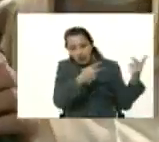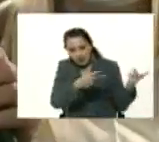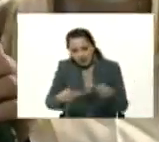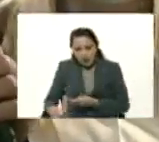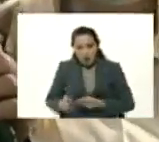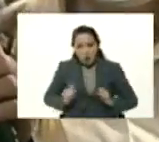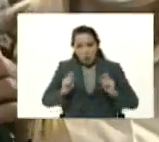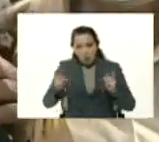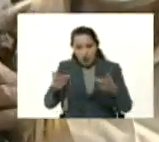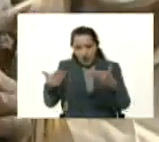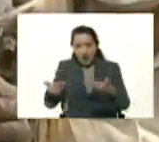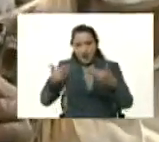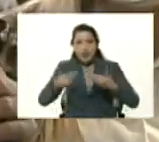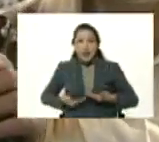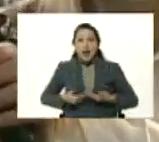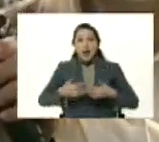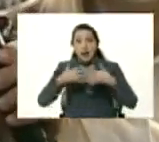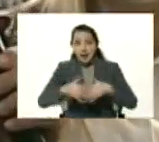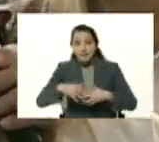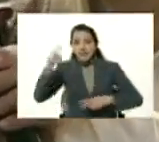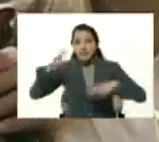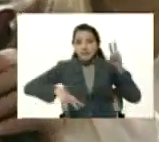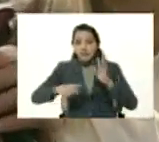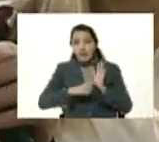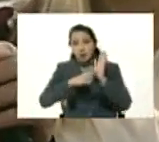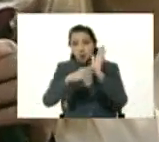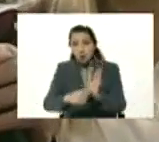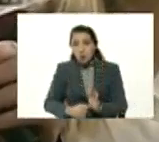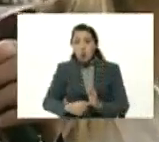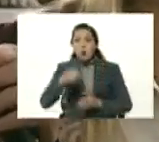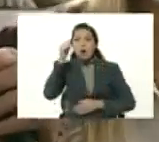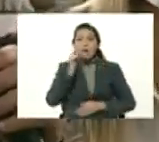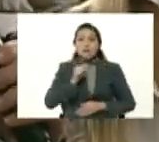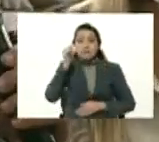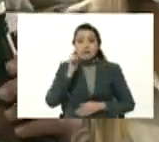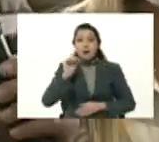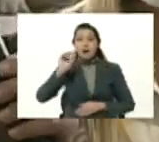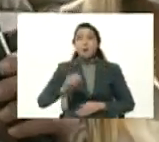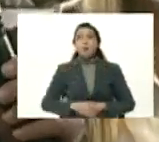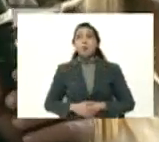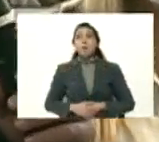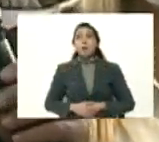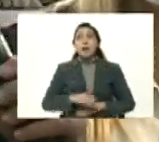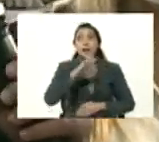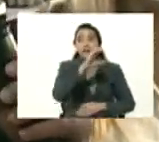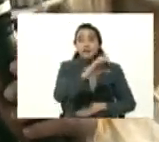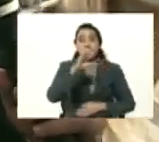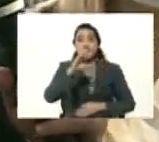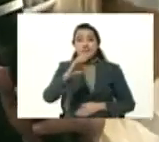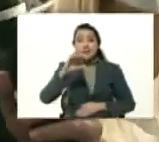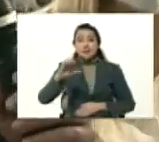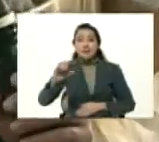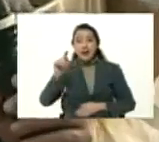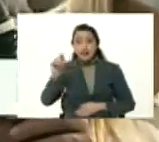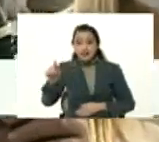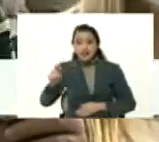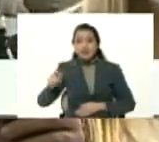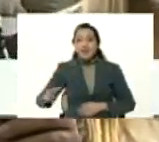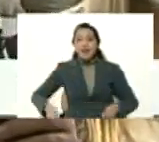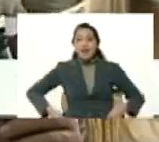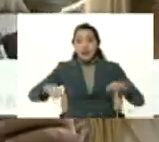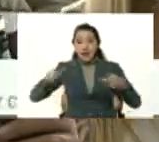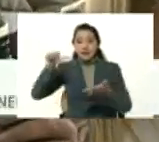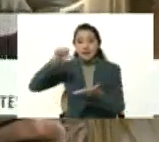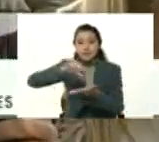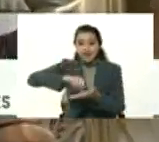una feria de este fin de semana, o sea, viernes, sábado y domingo, en el CCT. O sea, tenemos una feria de